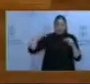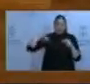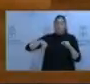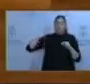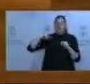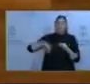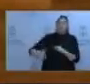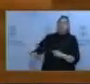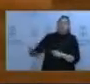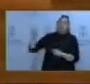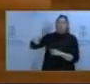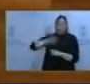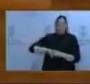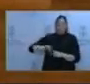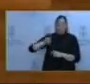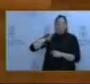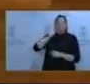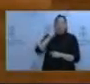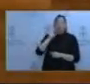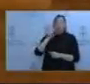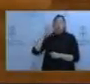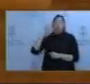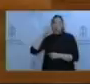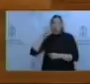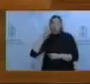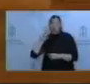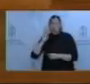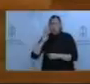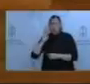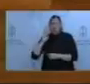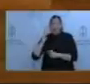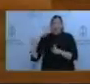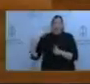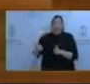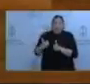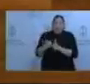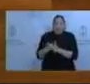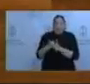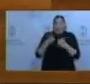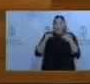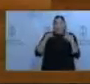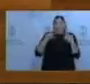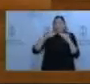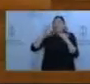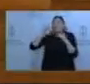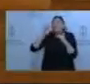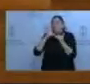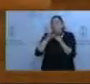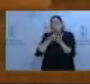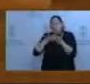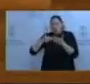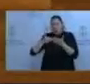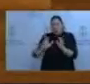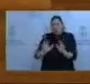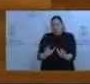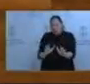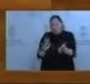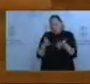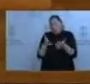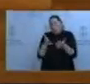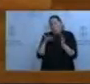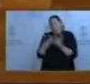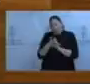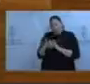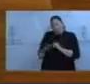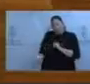en el caso de Sogepsa hay avales concedidos por 90 y tantos millones de euros, ¿no? Que no es poco. Y hay